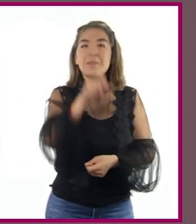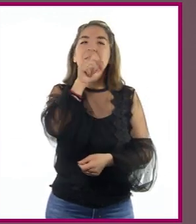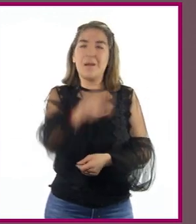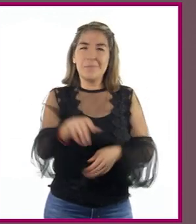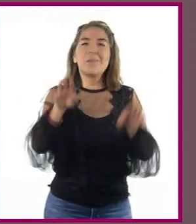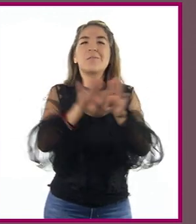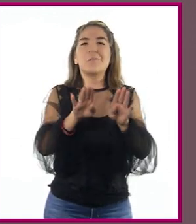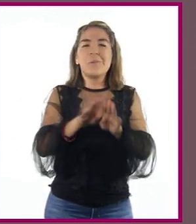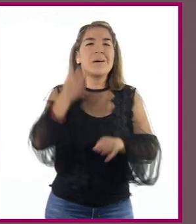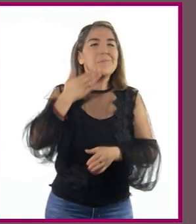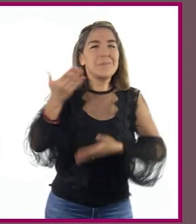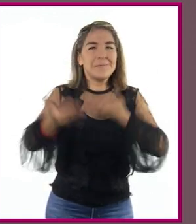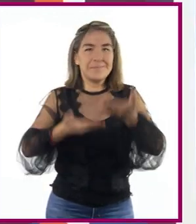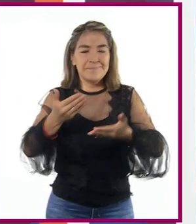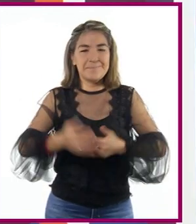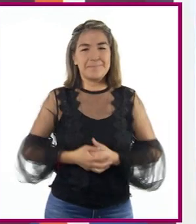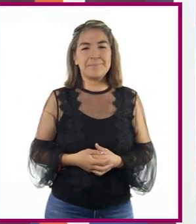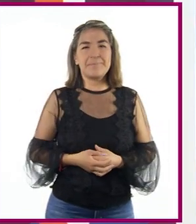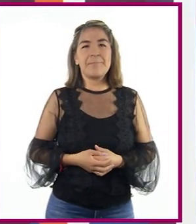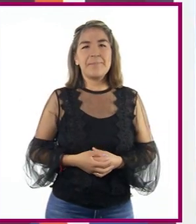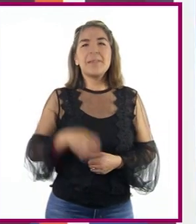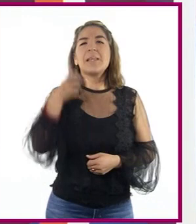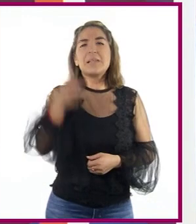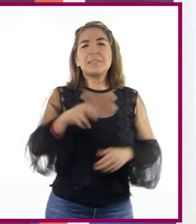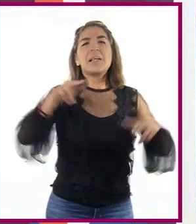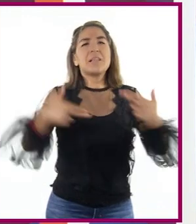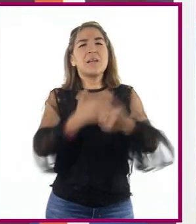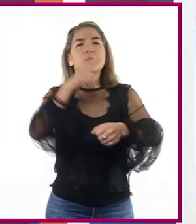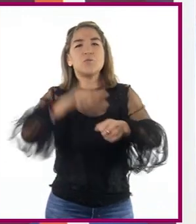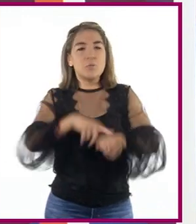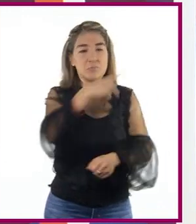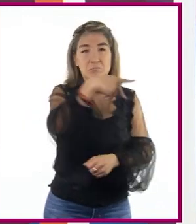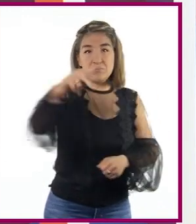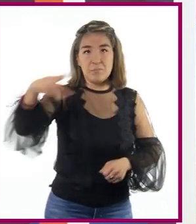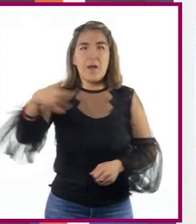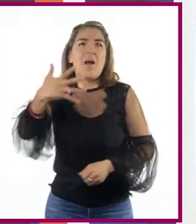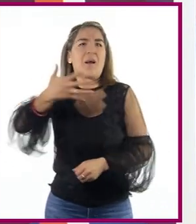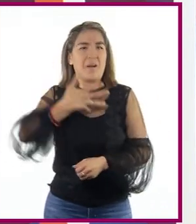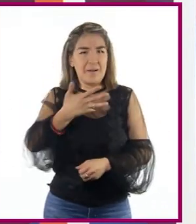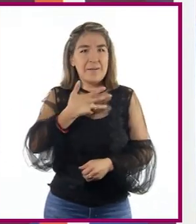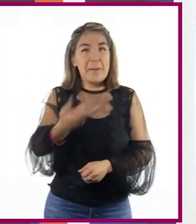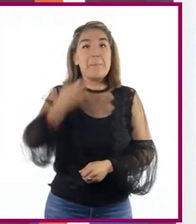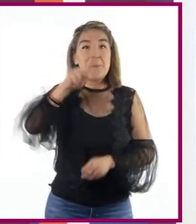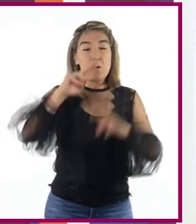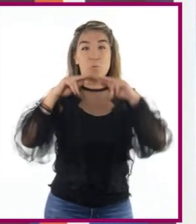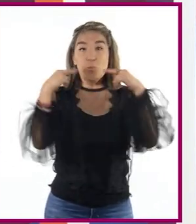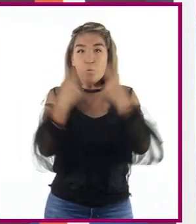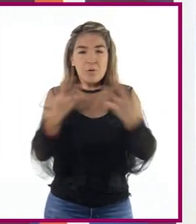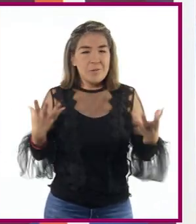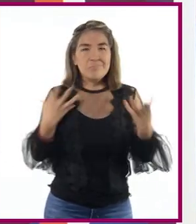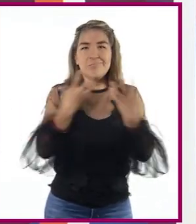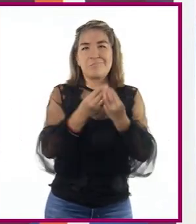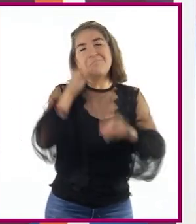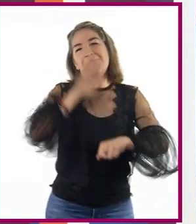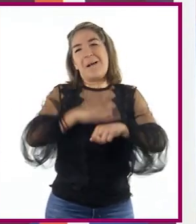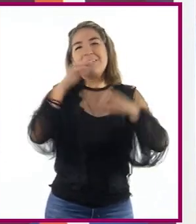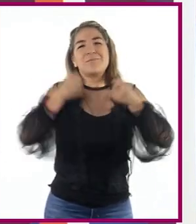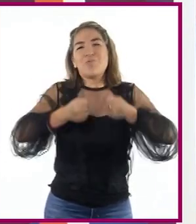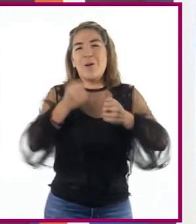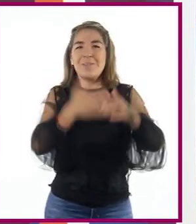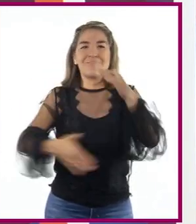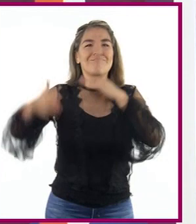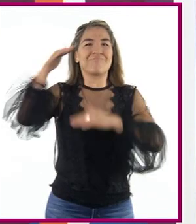la tolerancia. Las nacionalidades existen, pero la unidad está por encima de